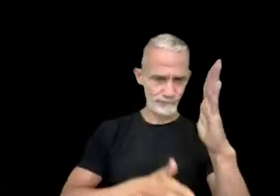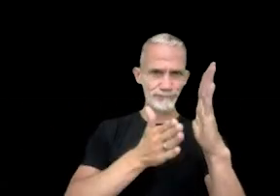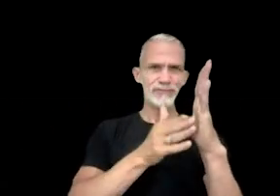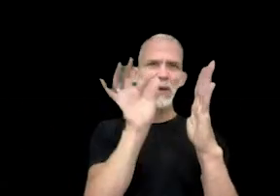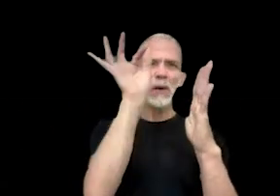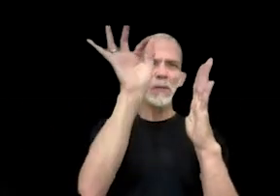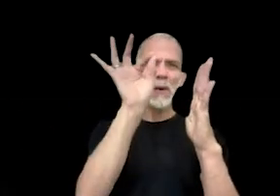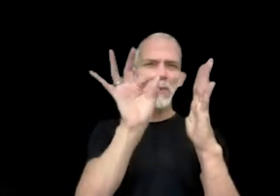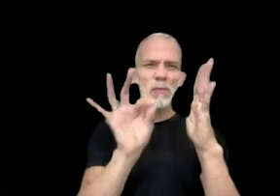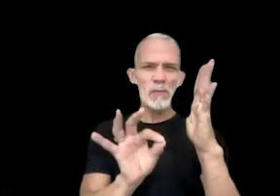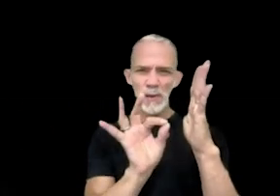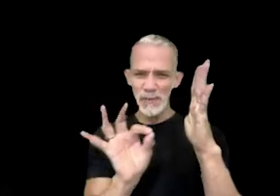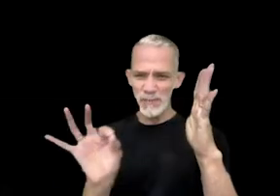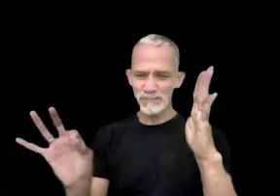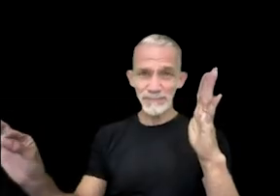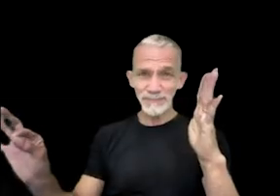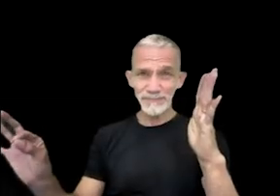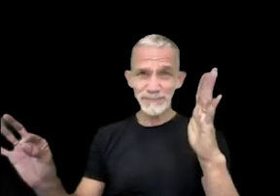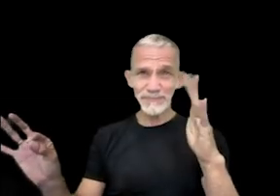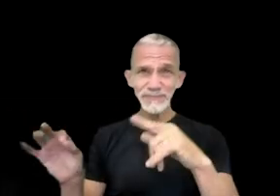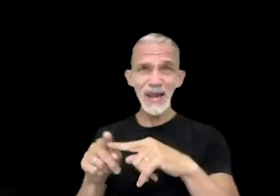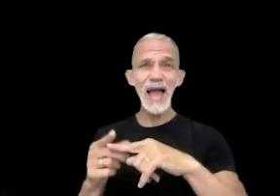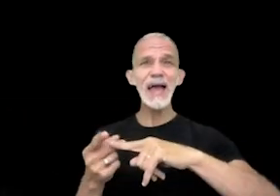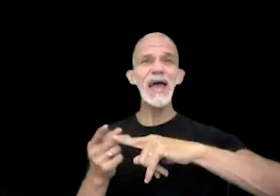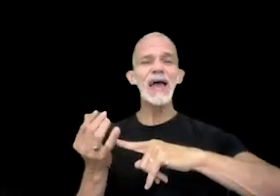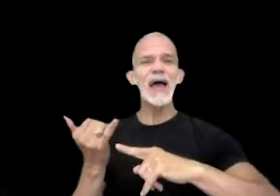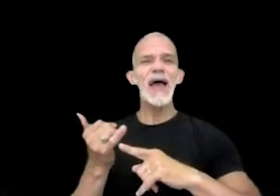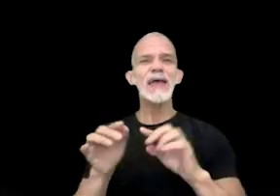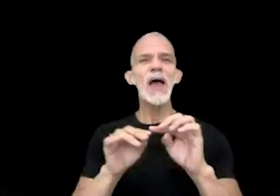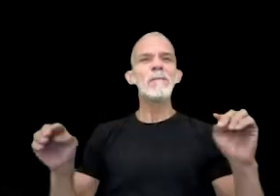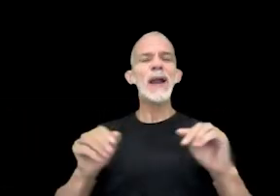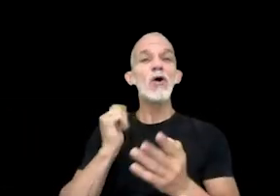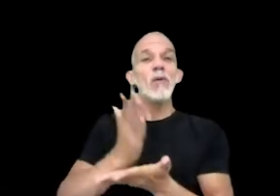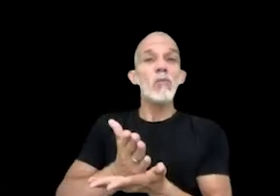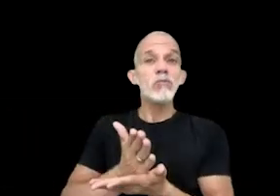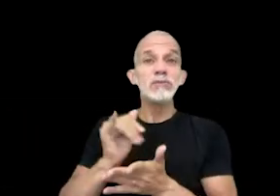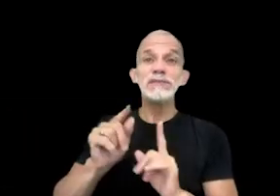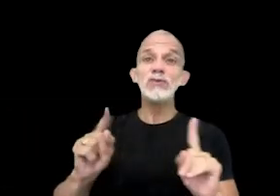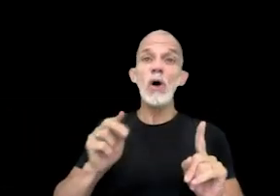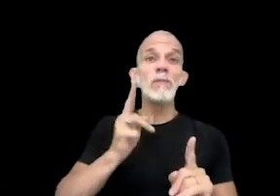poco más por debajo, donde empiezo a marcar el marco infraccional,